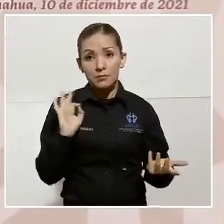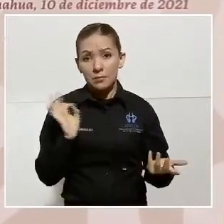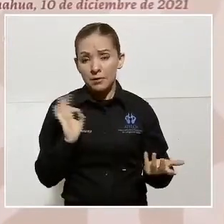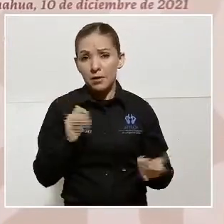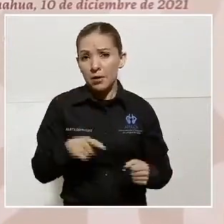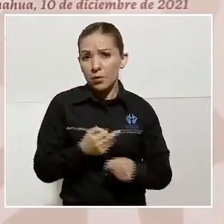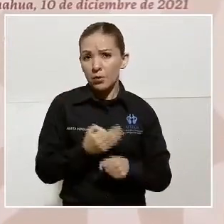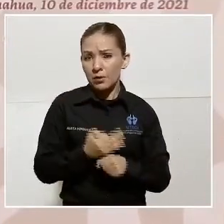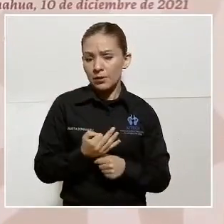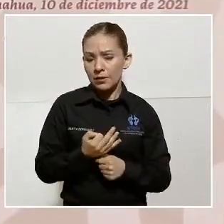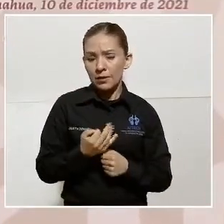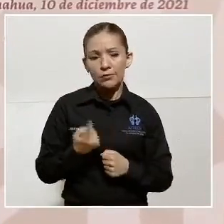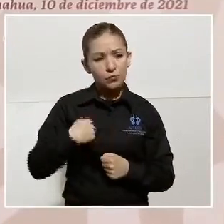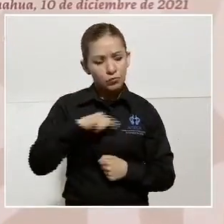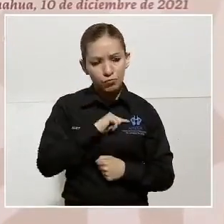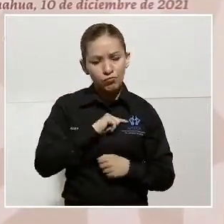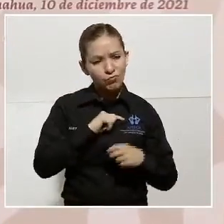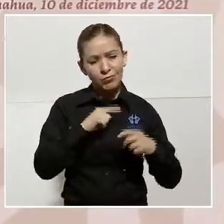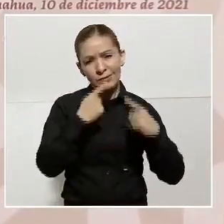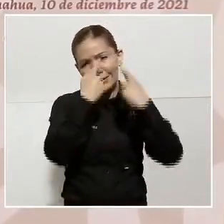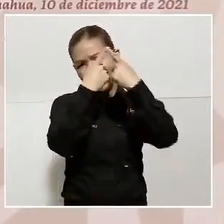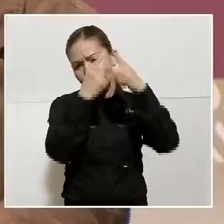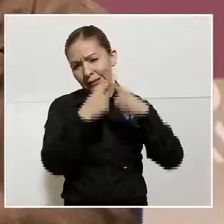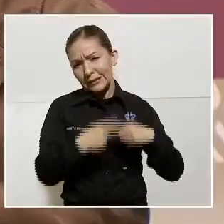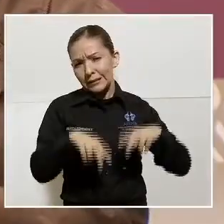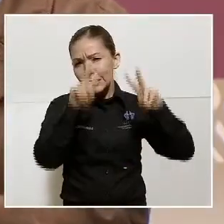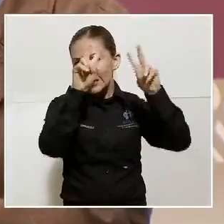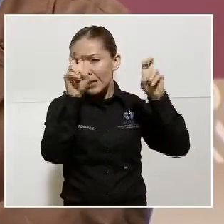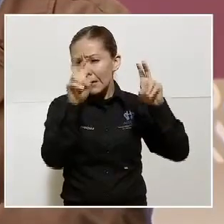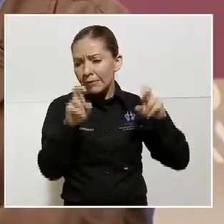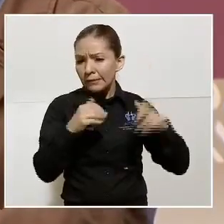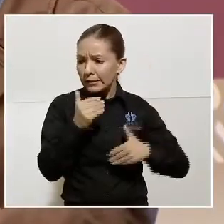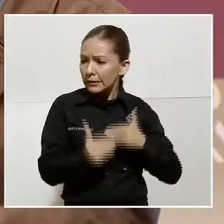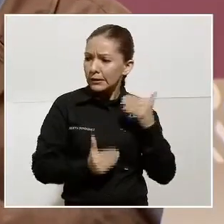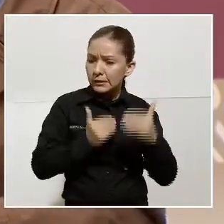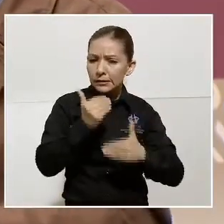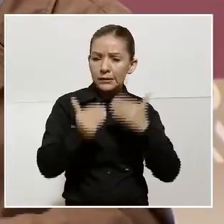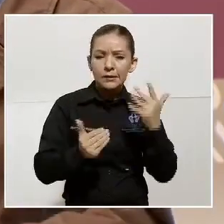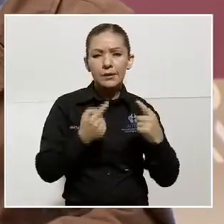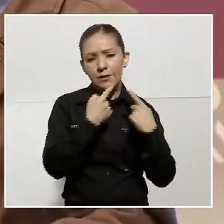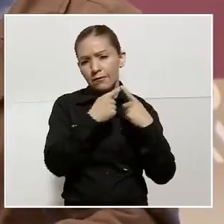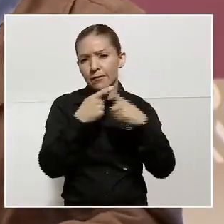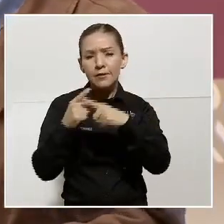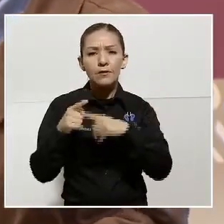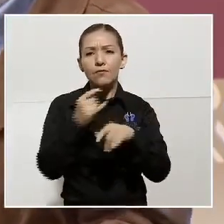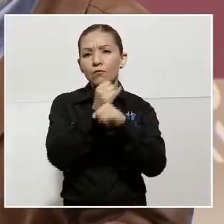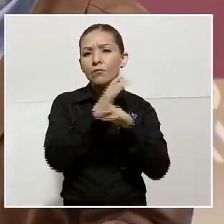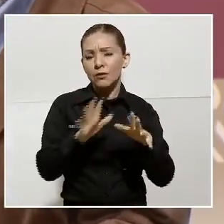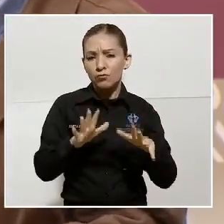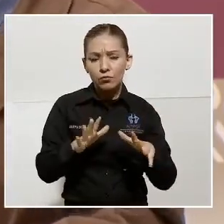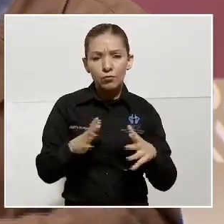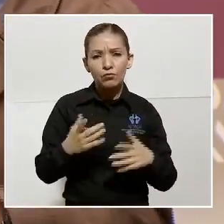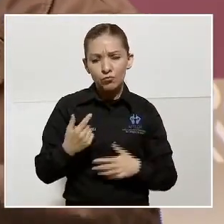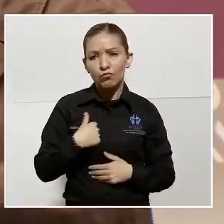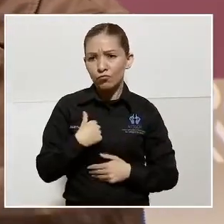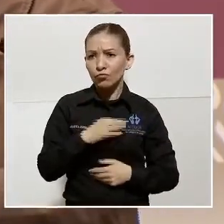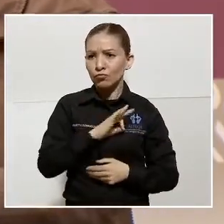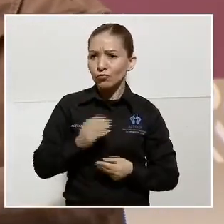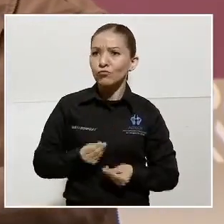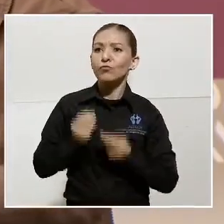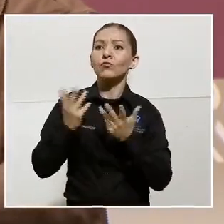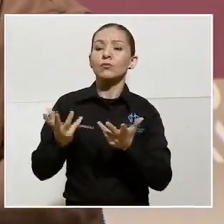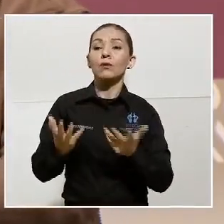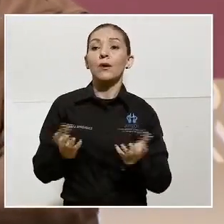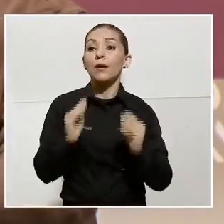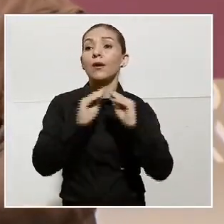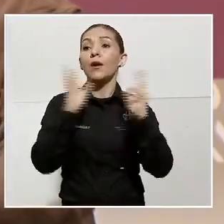seguiremos caminando con mucho esfuerzo y enjundia, con toda la información que nos pueda proporcionar y, por supuesto,